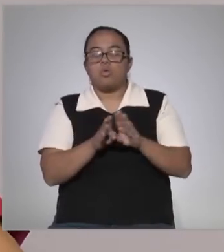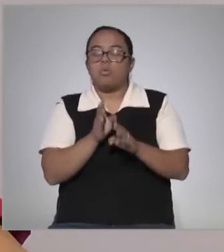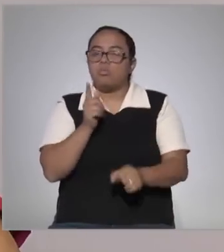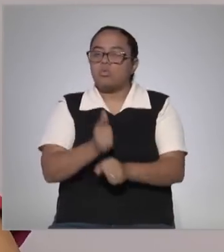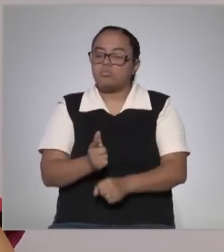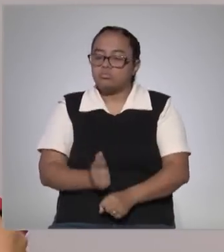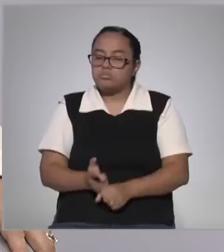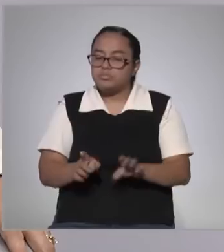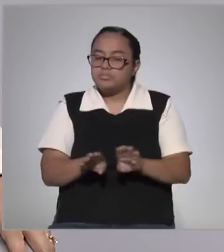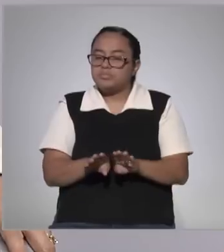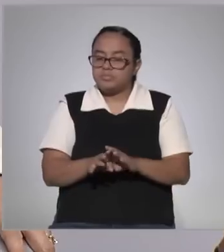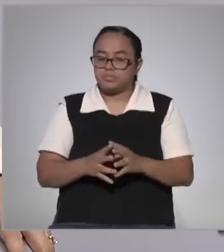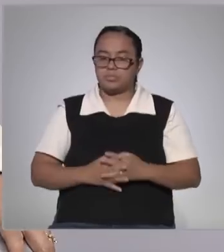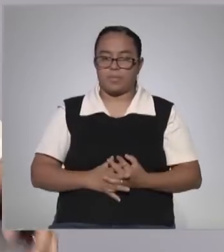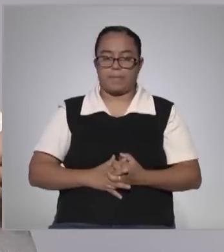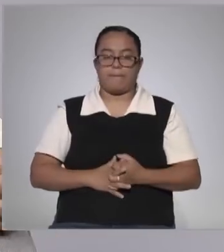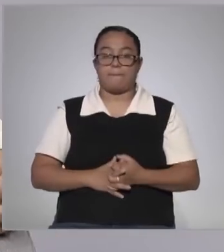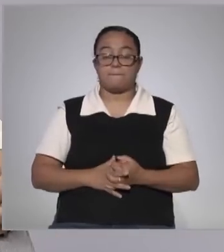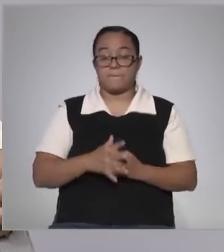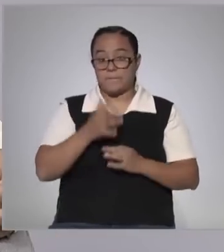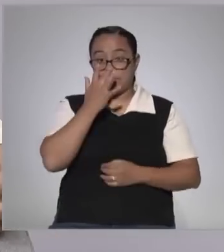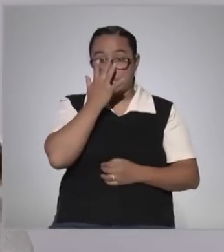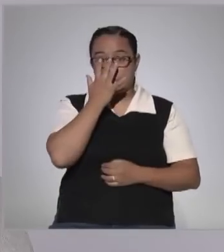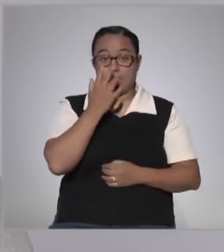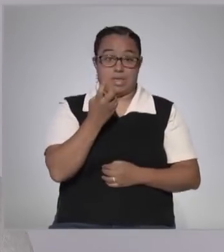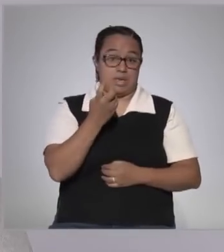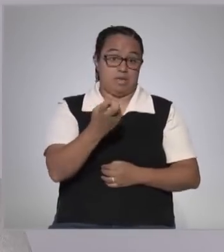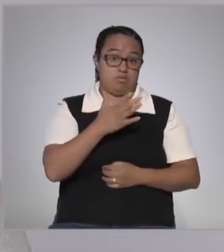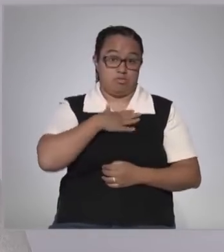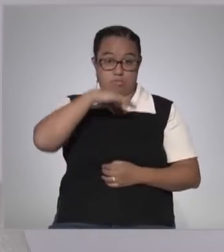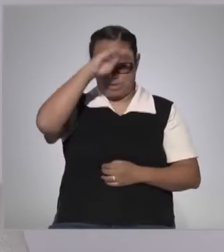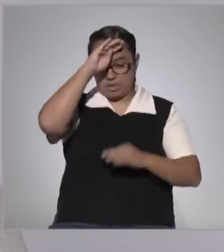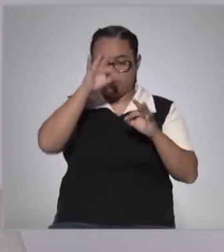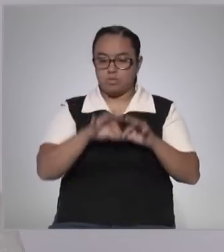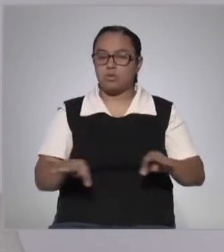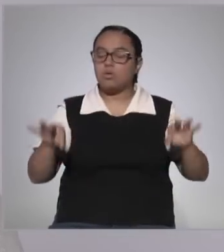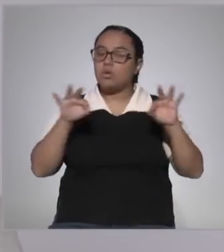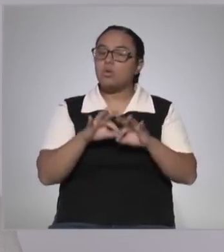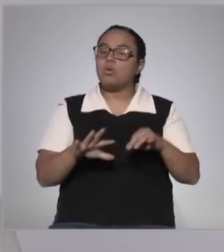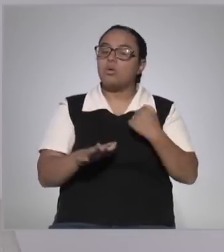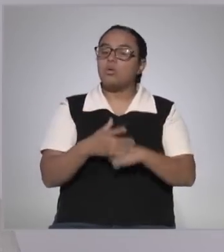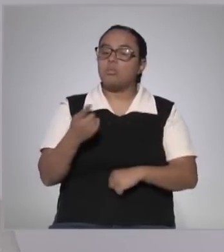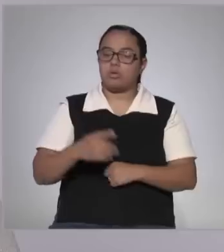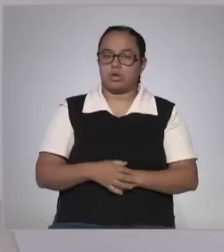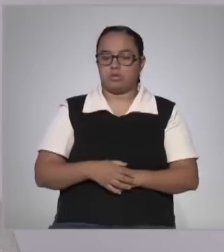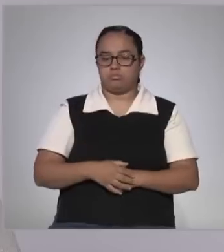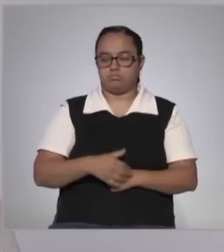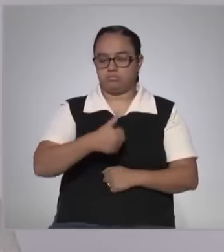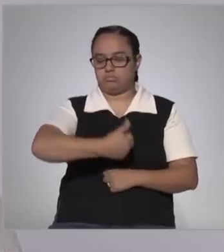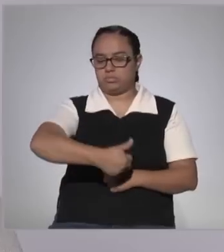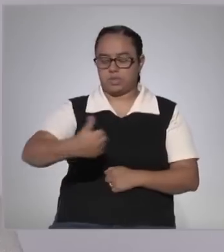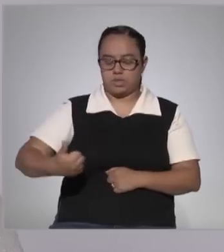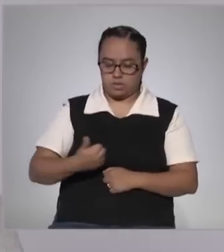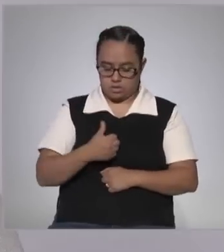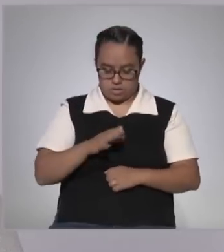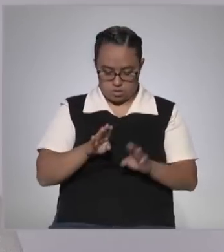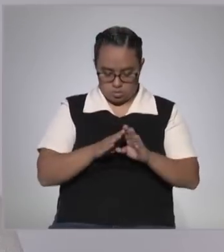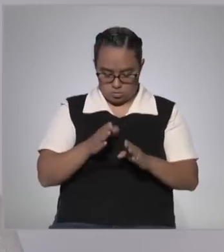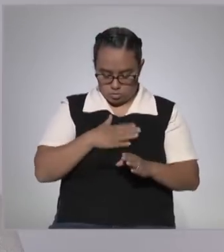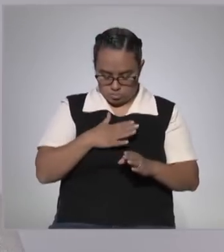Yo creo que esto es algo muy importante en medida que vas teniendo un espacio para ti, un espacio